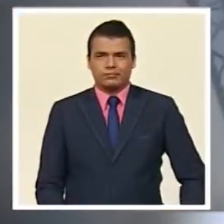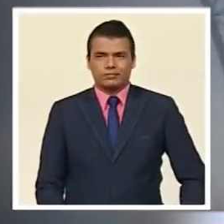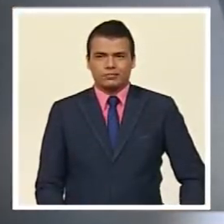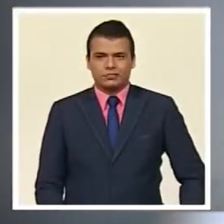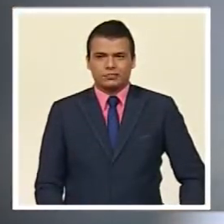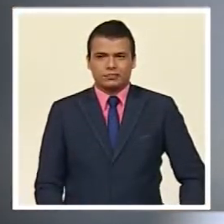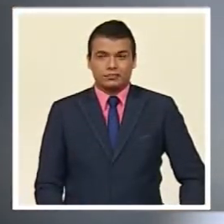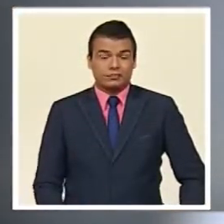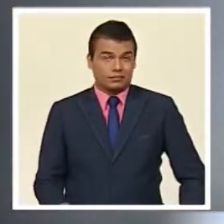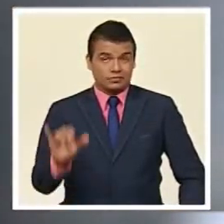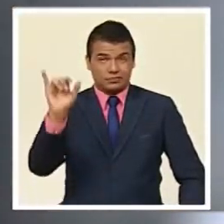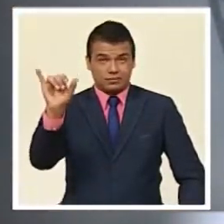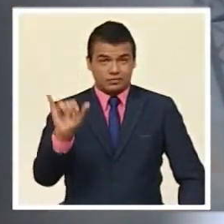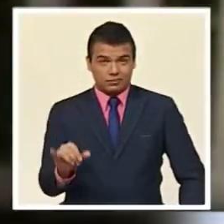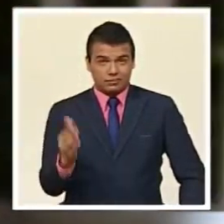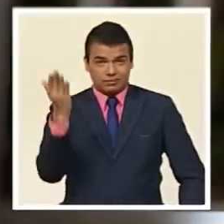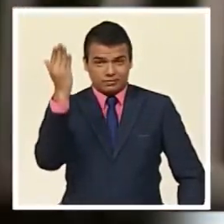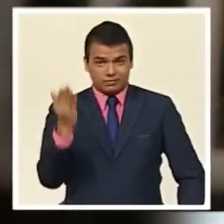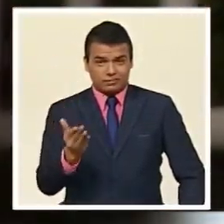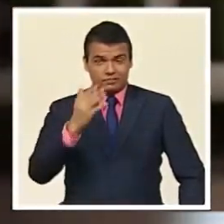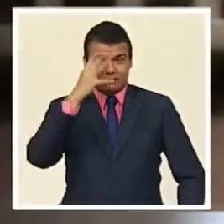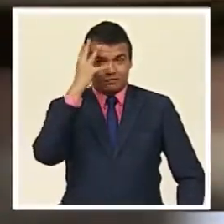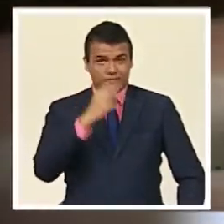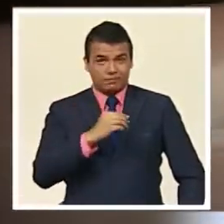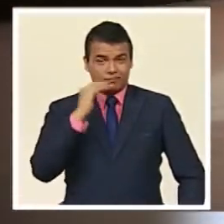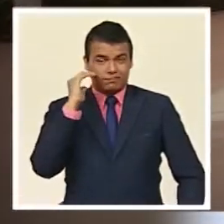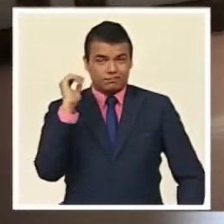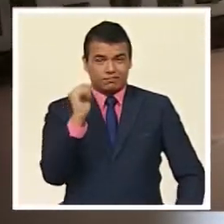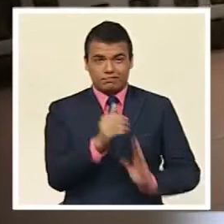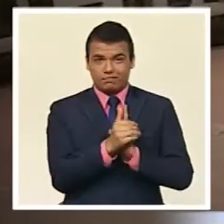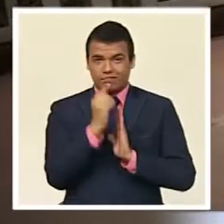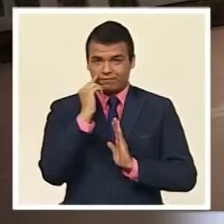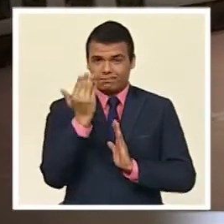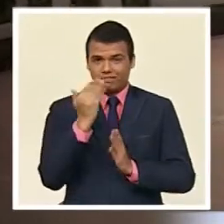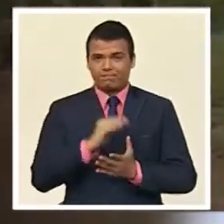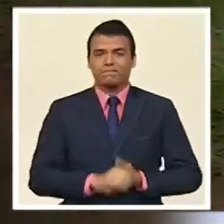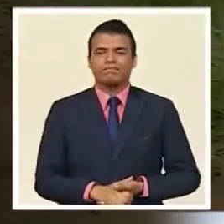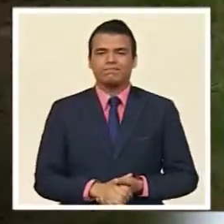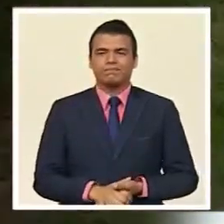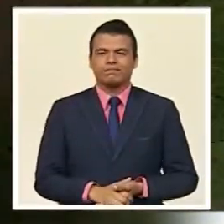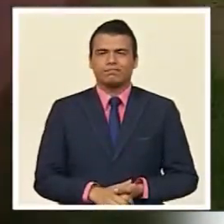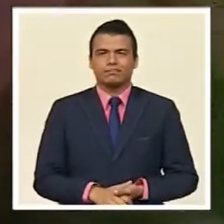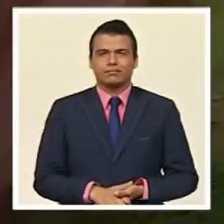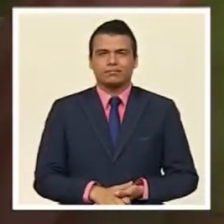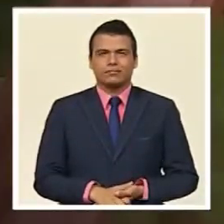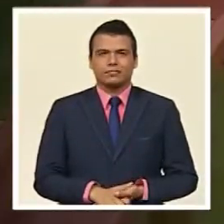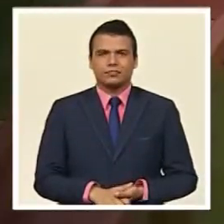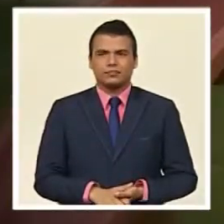Definitivamente, Ángela es una verdadera mujer bella y talentosa.